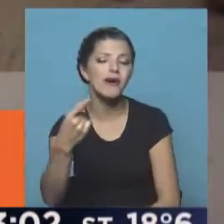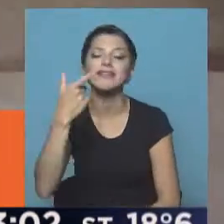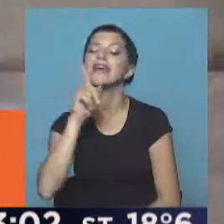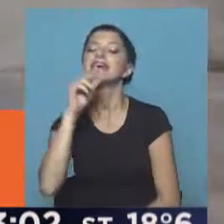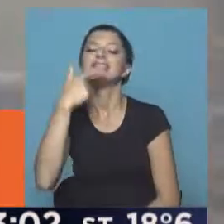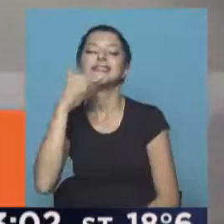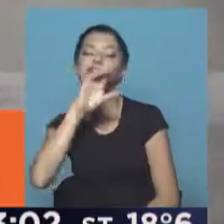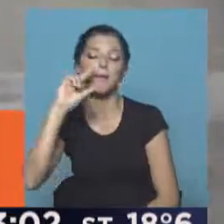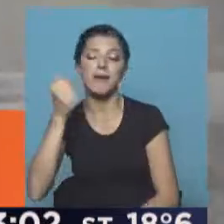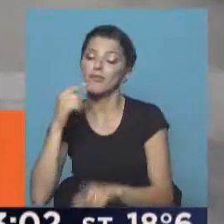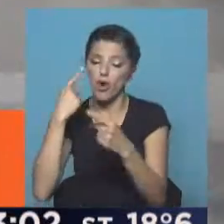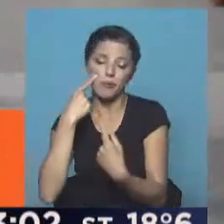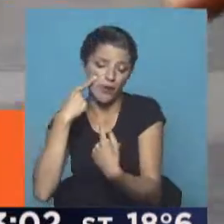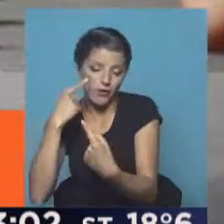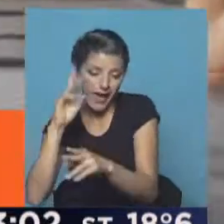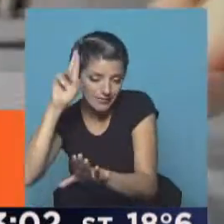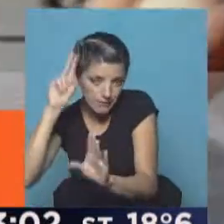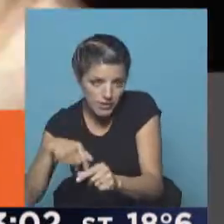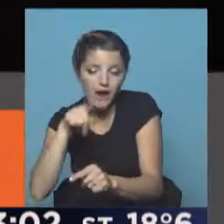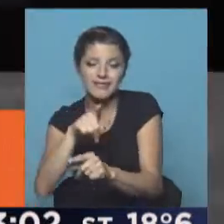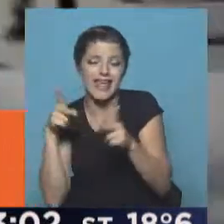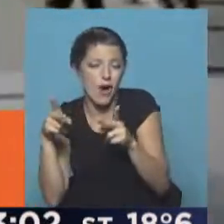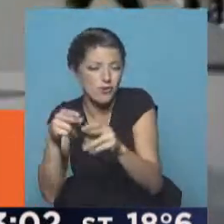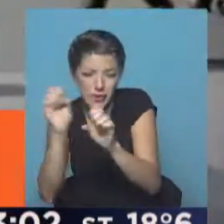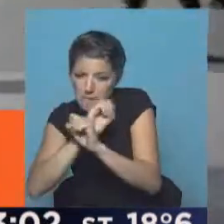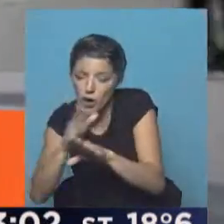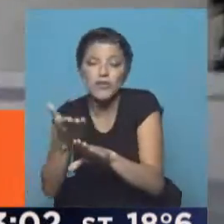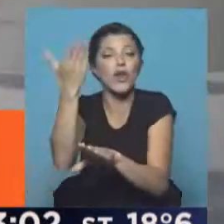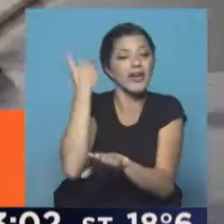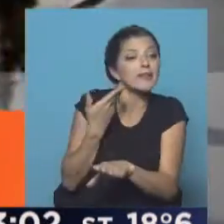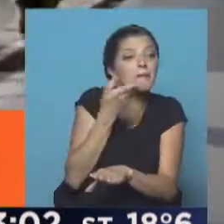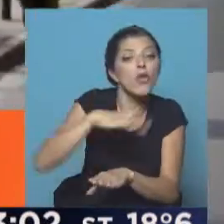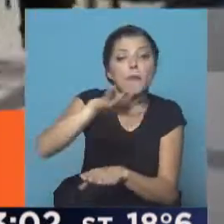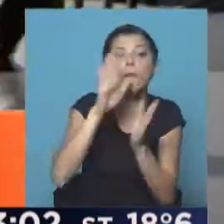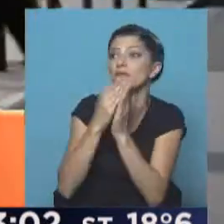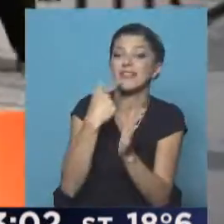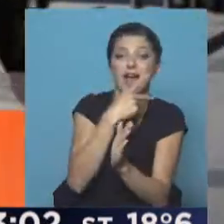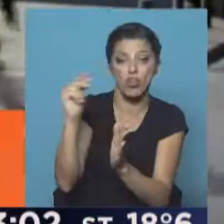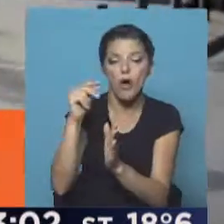impulsar un ajuste mucho más drástico que el que él había pedido rechazar.